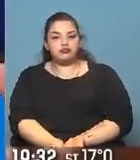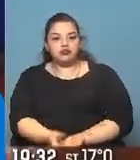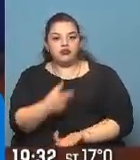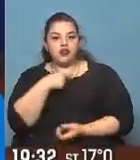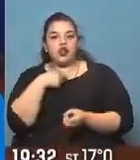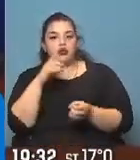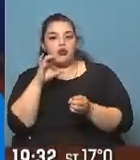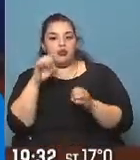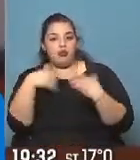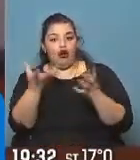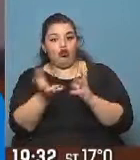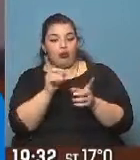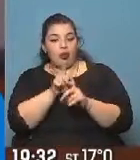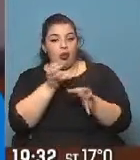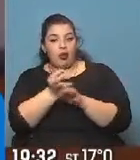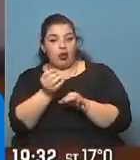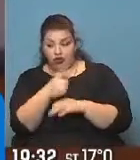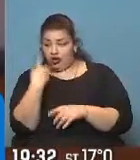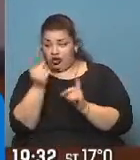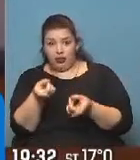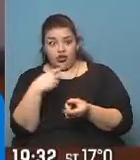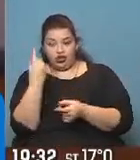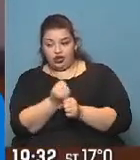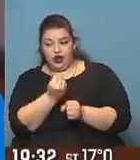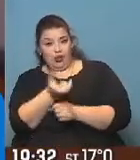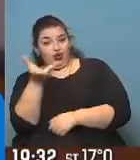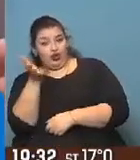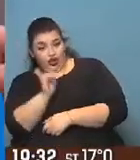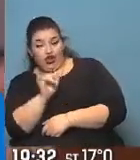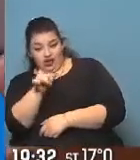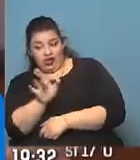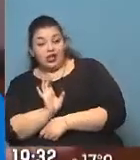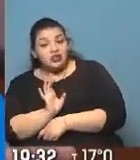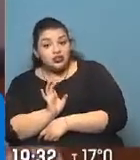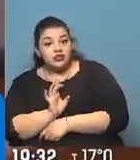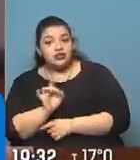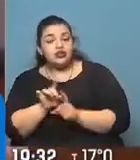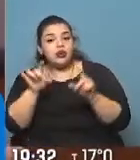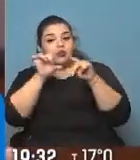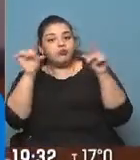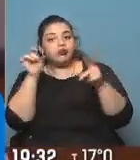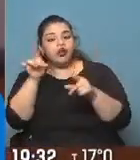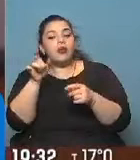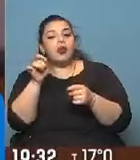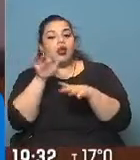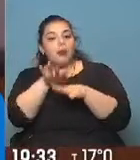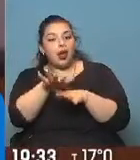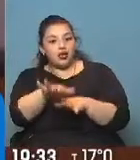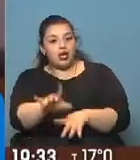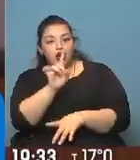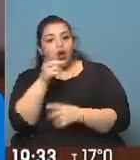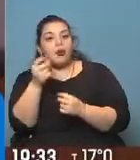condiciones para educar nosotros también y de hecho trabajamos todos los días para eso los eslóganes sirven para hacer una marcha no